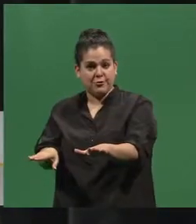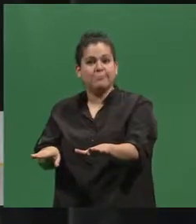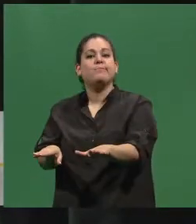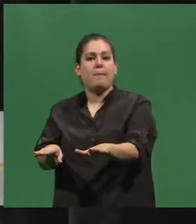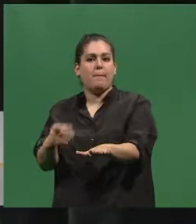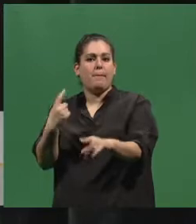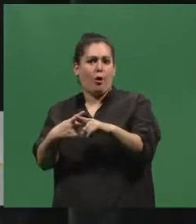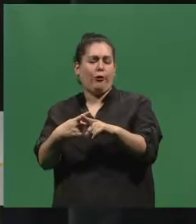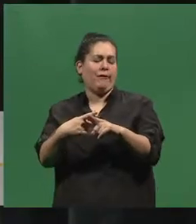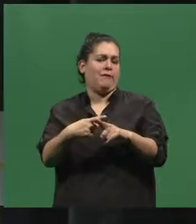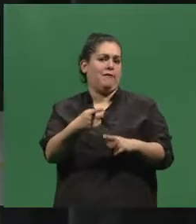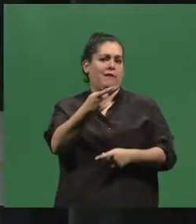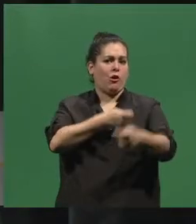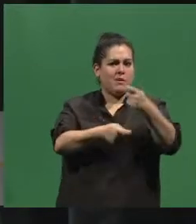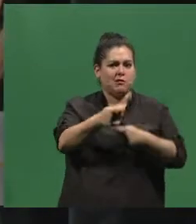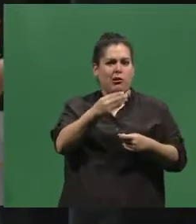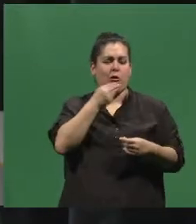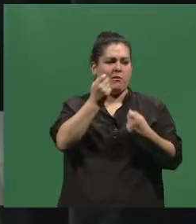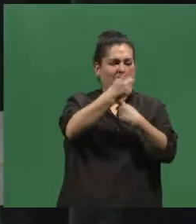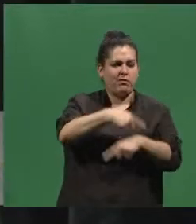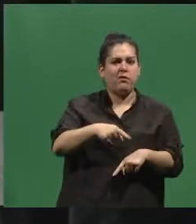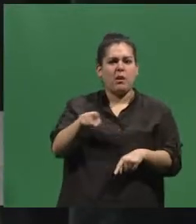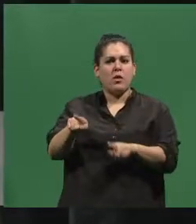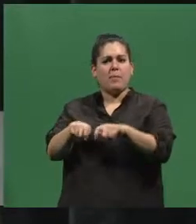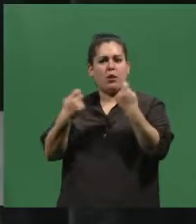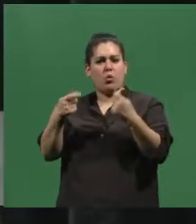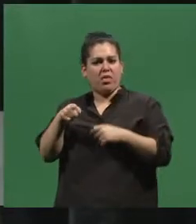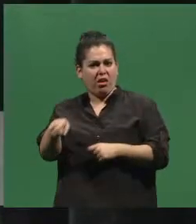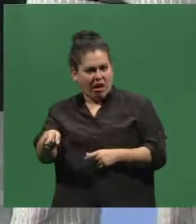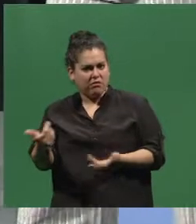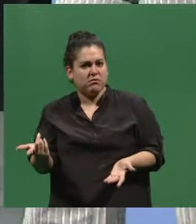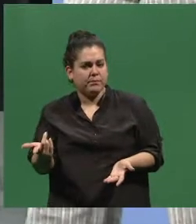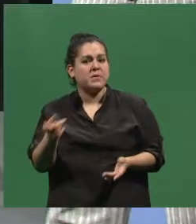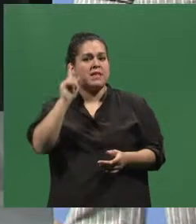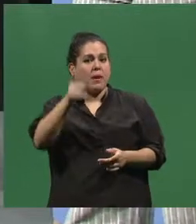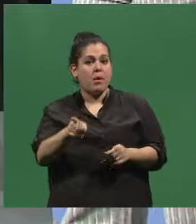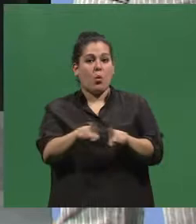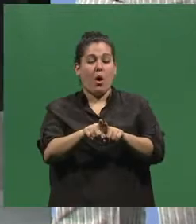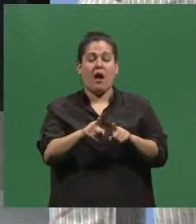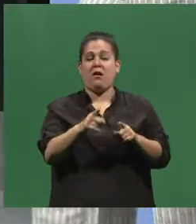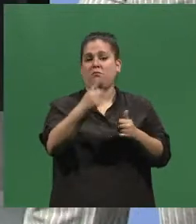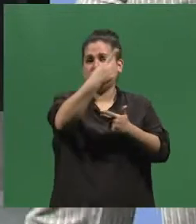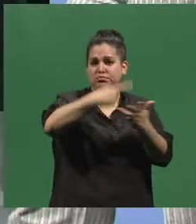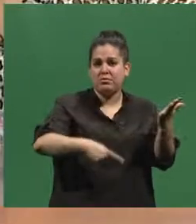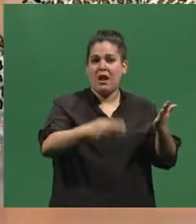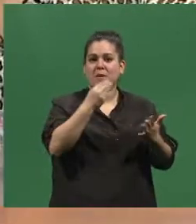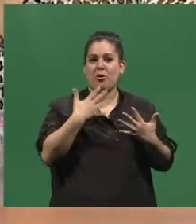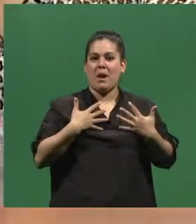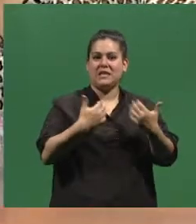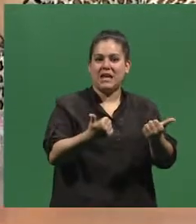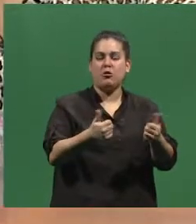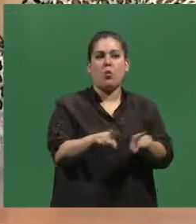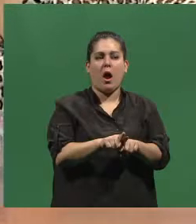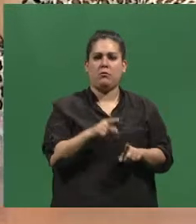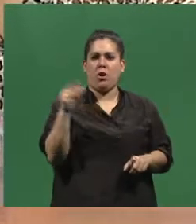de comercialización que daña su dieta, y luego dice, en este mismo informe, el aumento moderado de la promoción de alimentos más sanos se